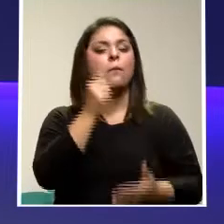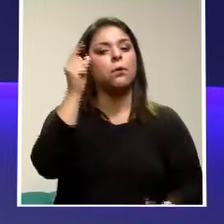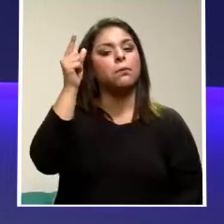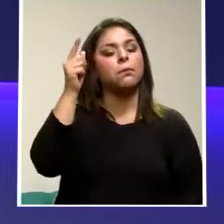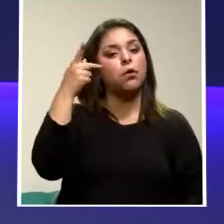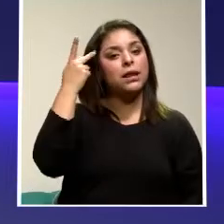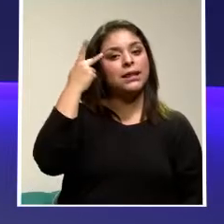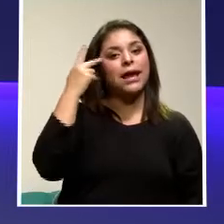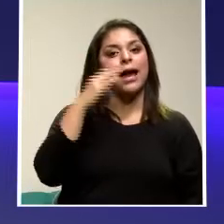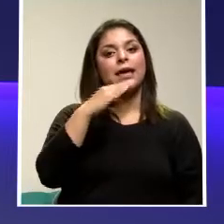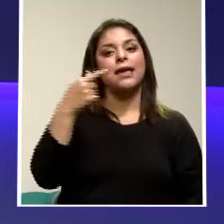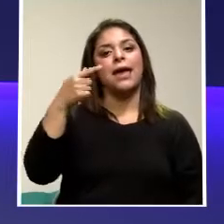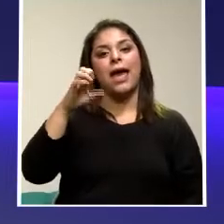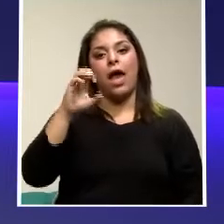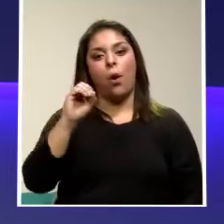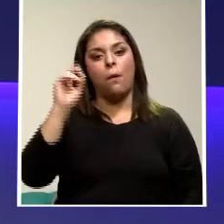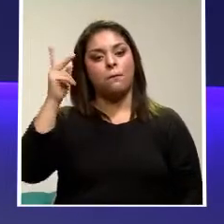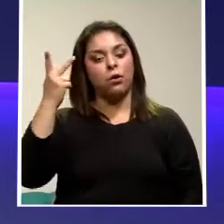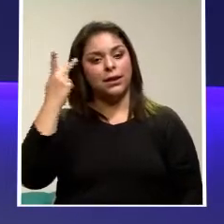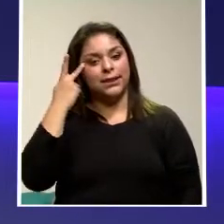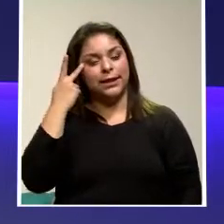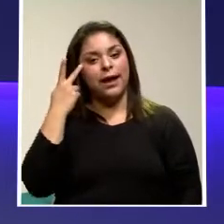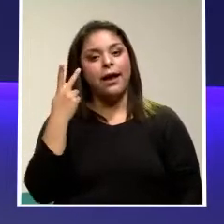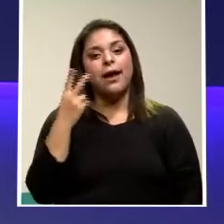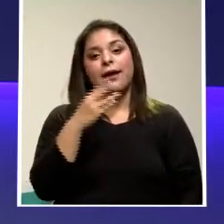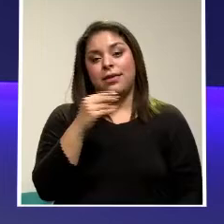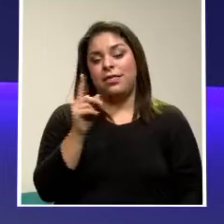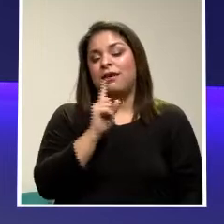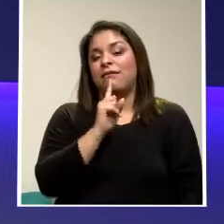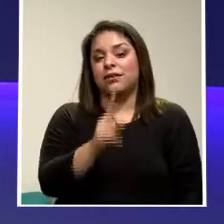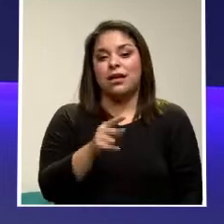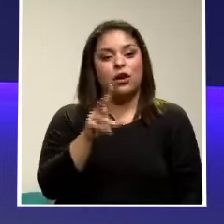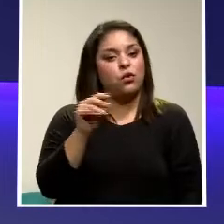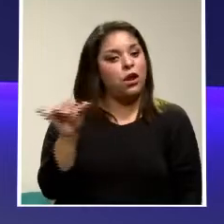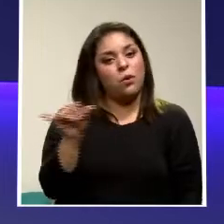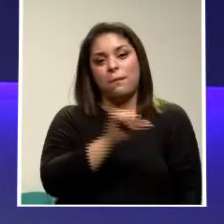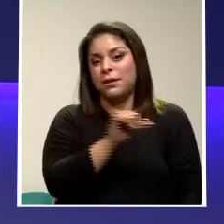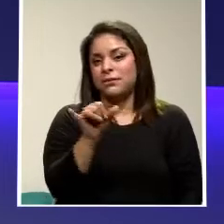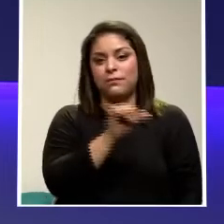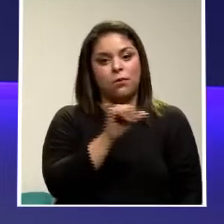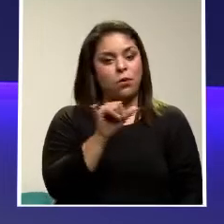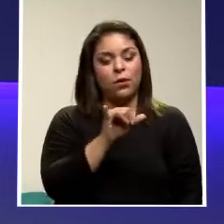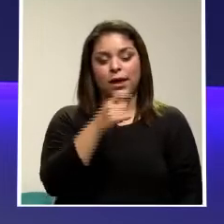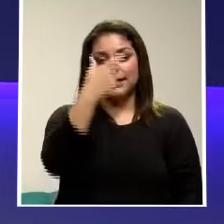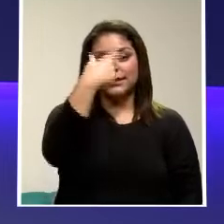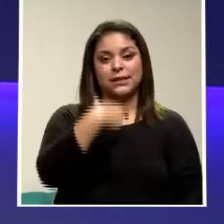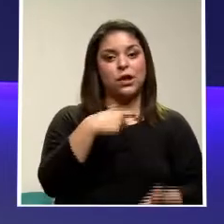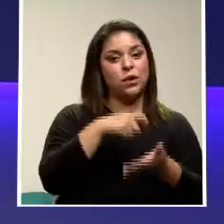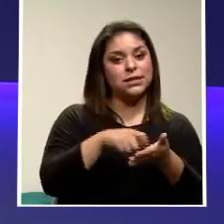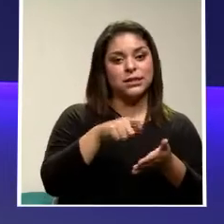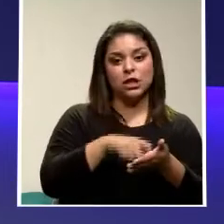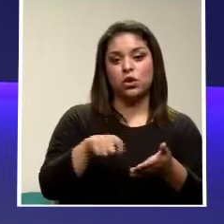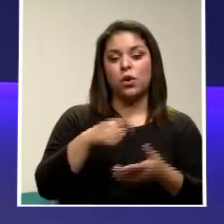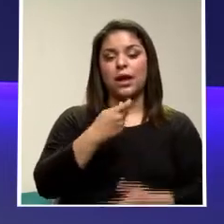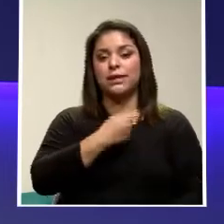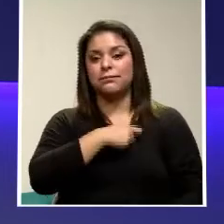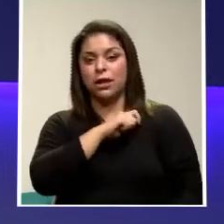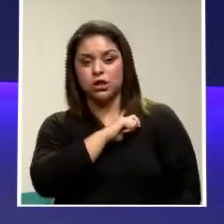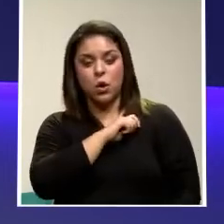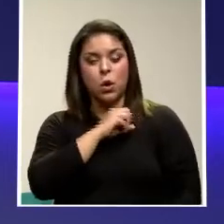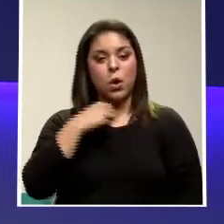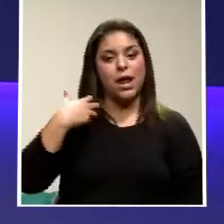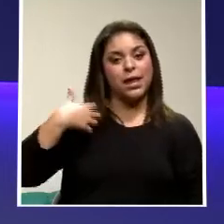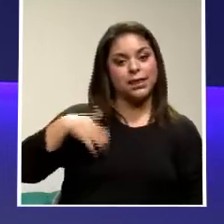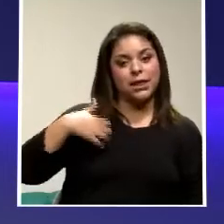geopolítica y definitivamente no es lo mismo ser un escritor español o argentino